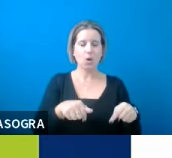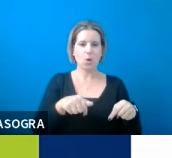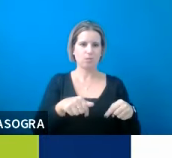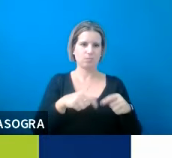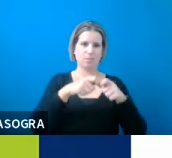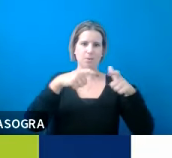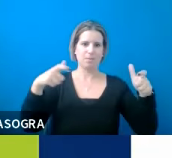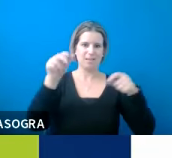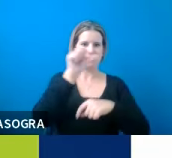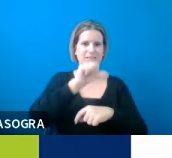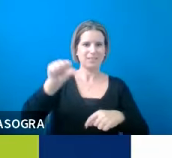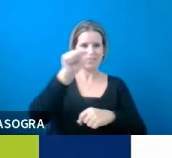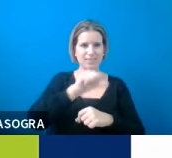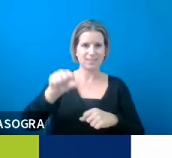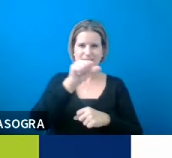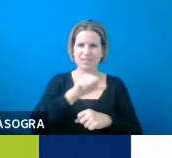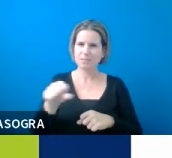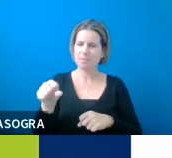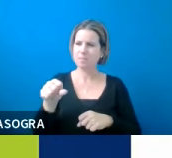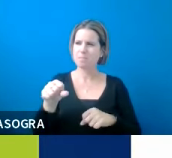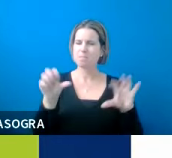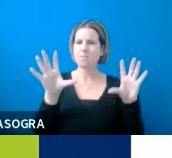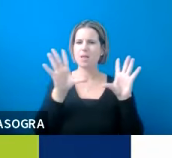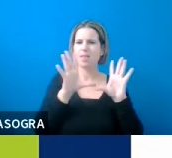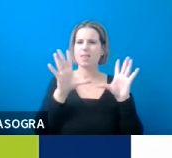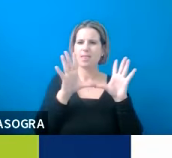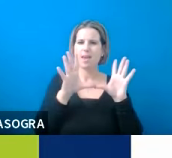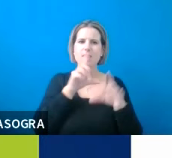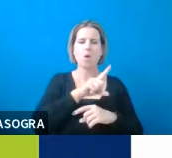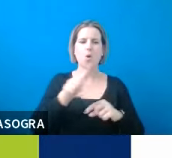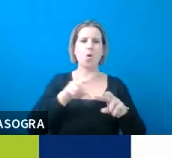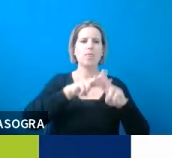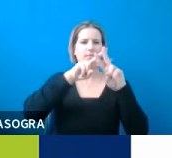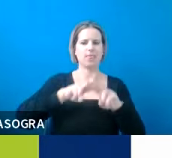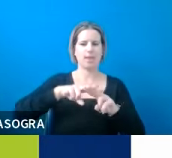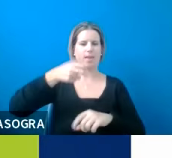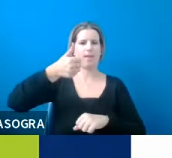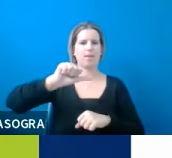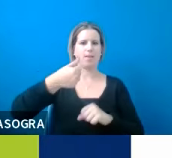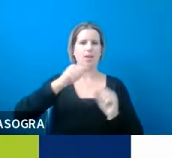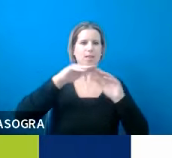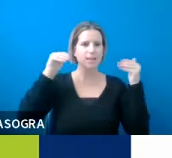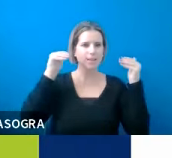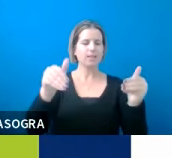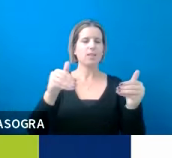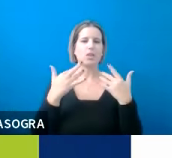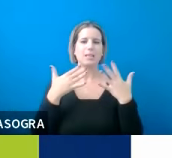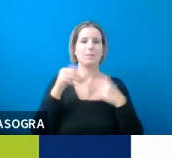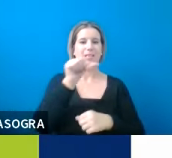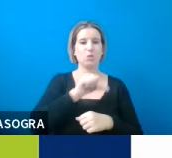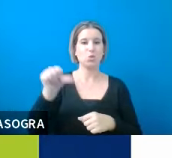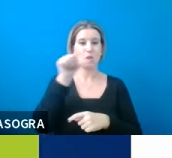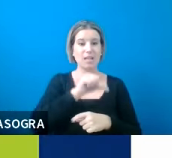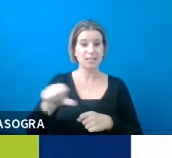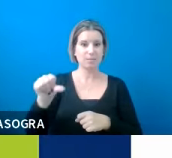todas las semanas hacemos del orden de entre 10 y 12 evaluaciones en atención temprana todas las semanas hay niños